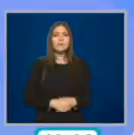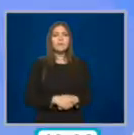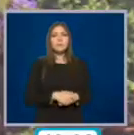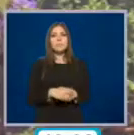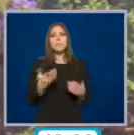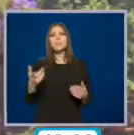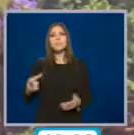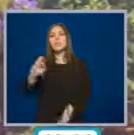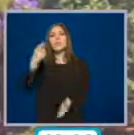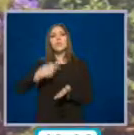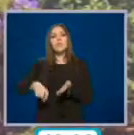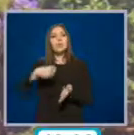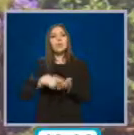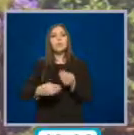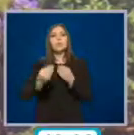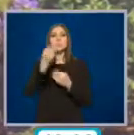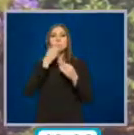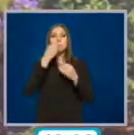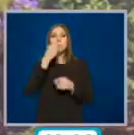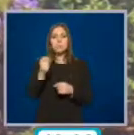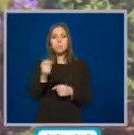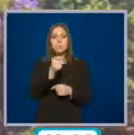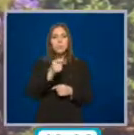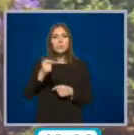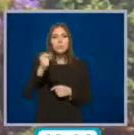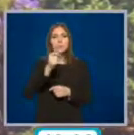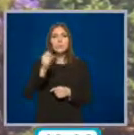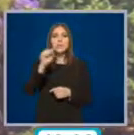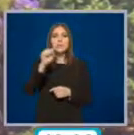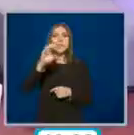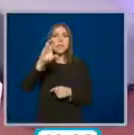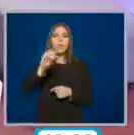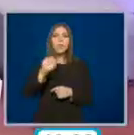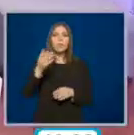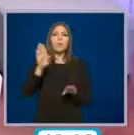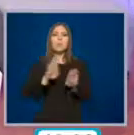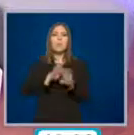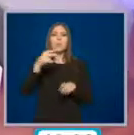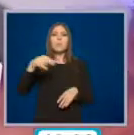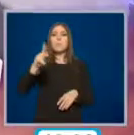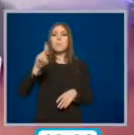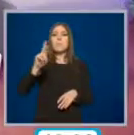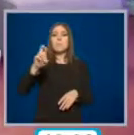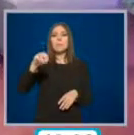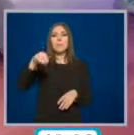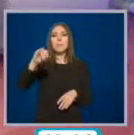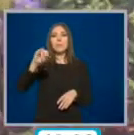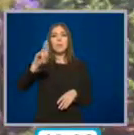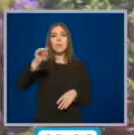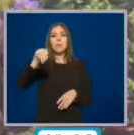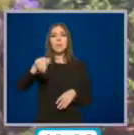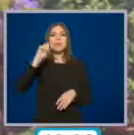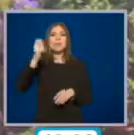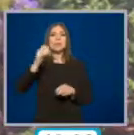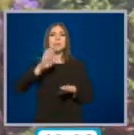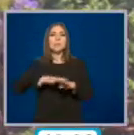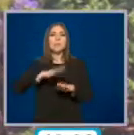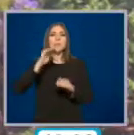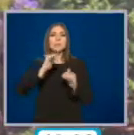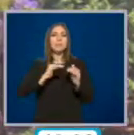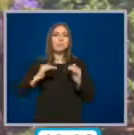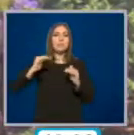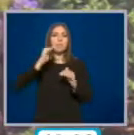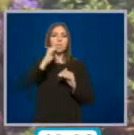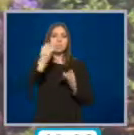consumirles o comprarles alimento seco, croquetas que sean premium, super premium, eso les ayuda mucho. Y alimento húmedo. También en el